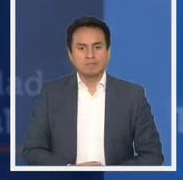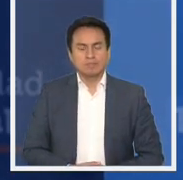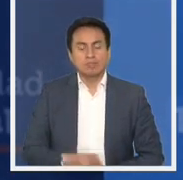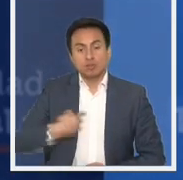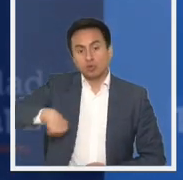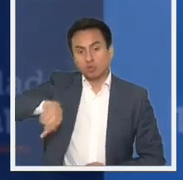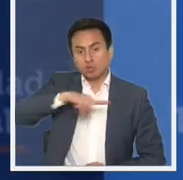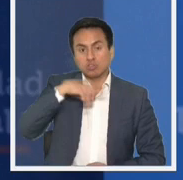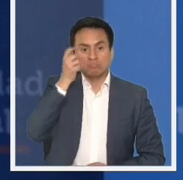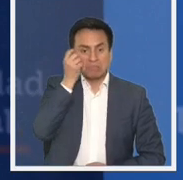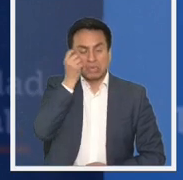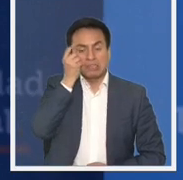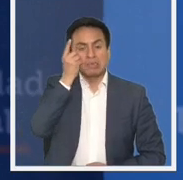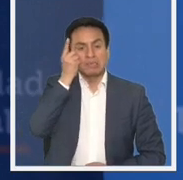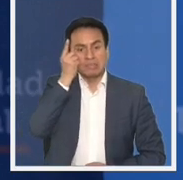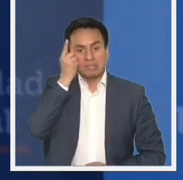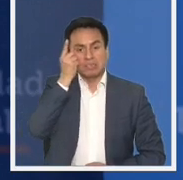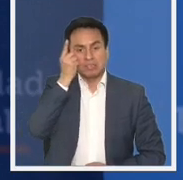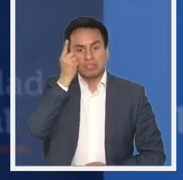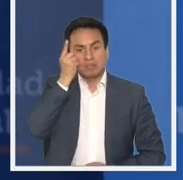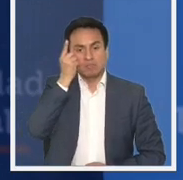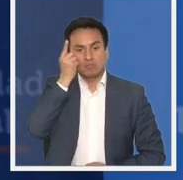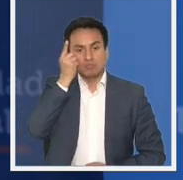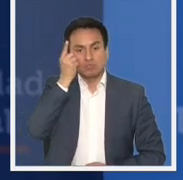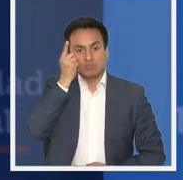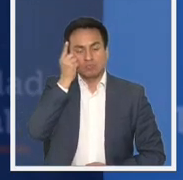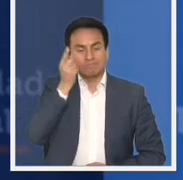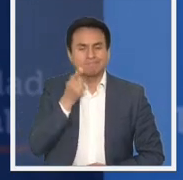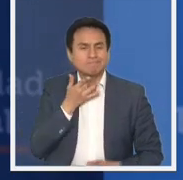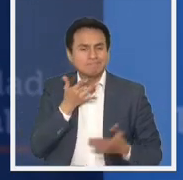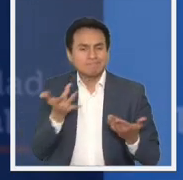y entendemos que